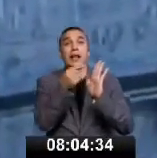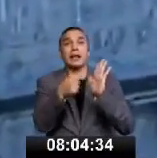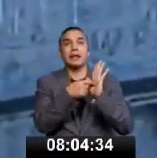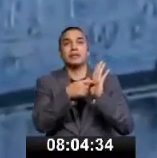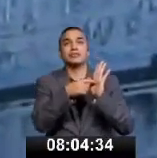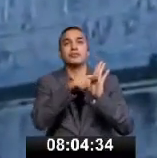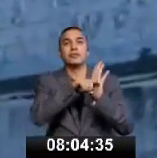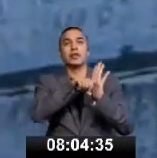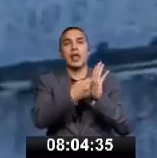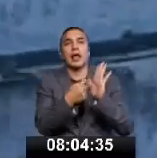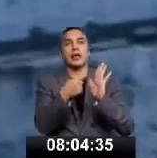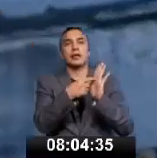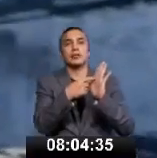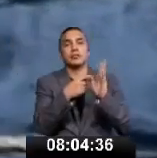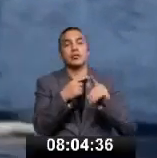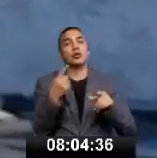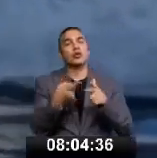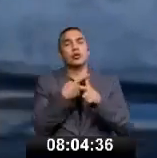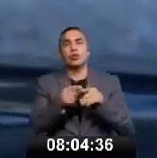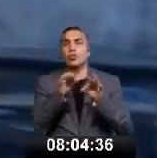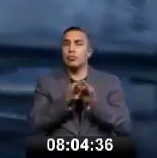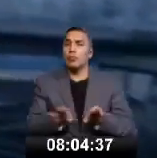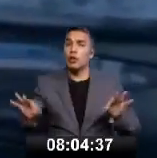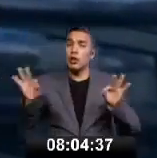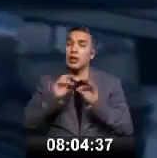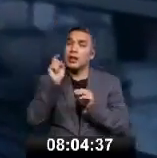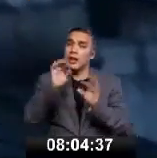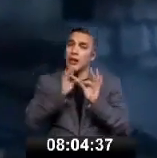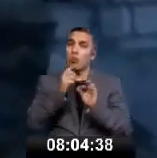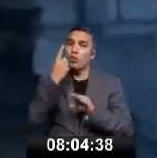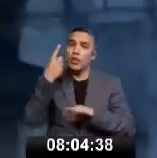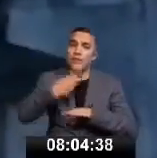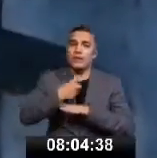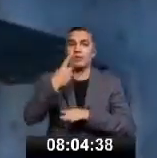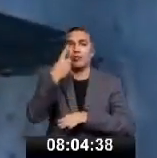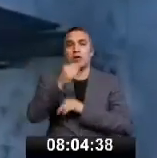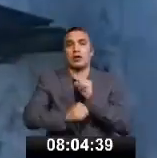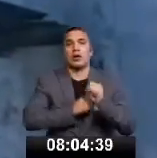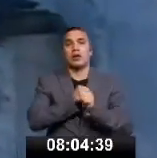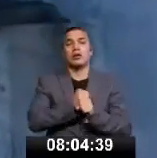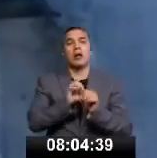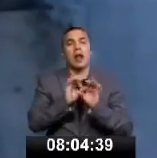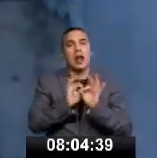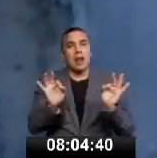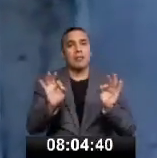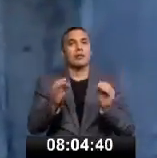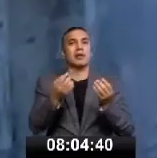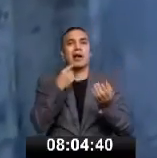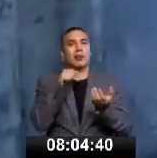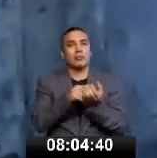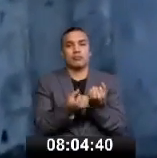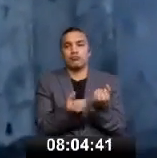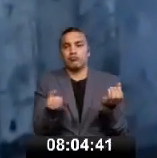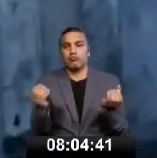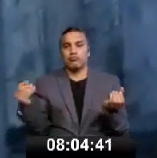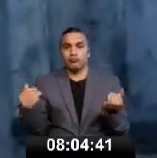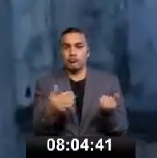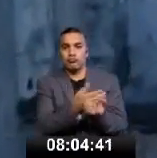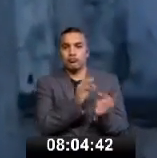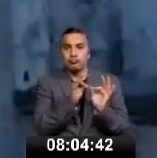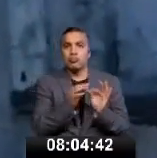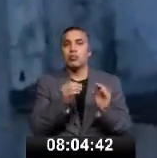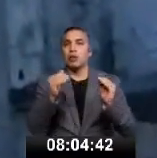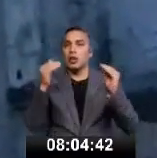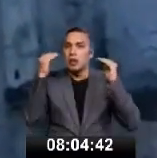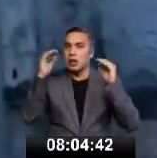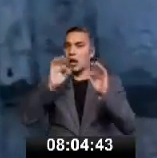vecindad, los dueños de casa, den mantenimiento al menos una vez al año. Limpien los sumideros, eviten que se acumule agua en las